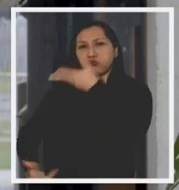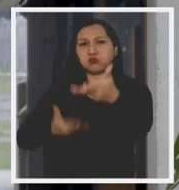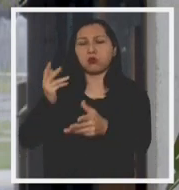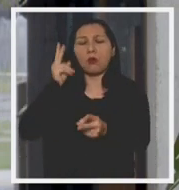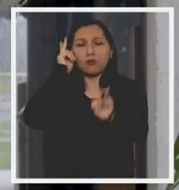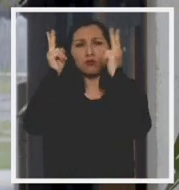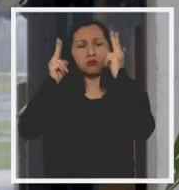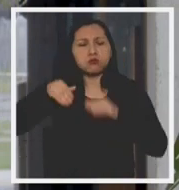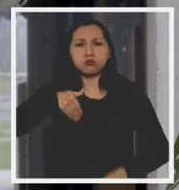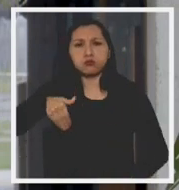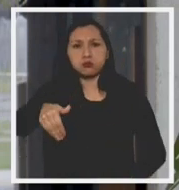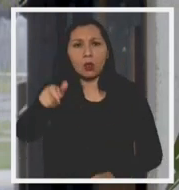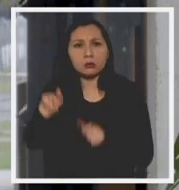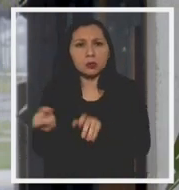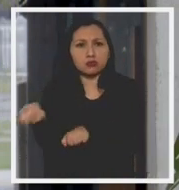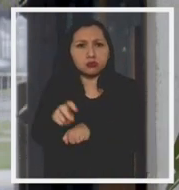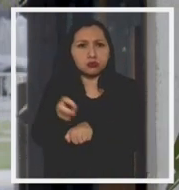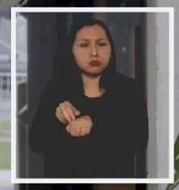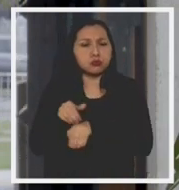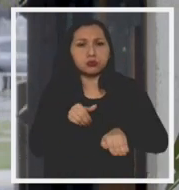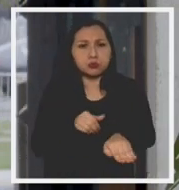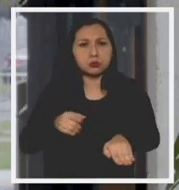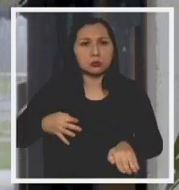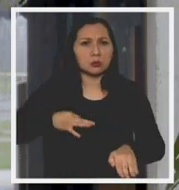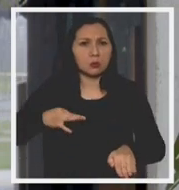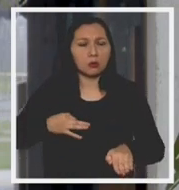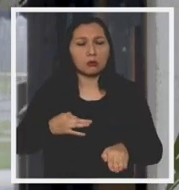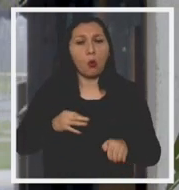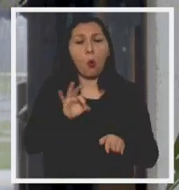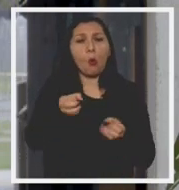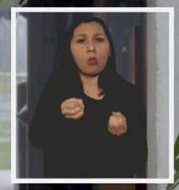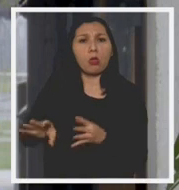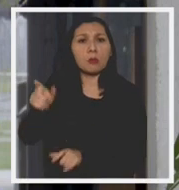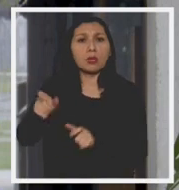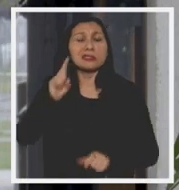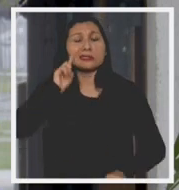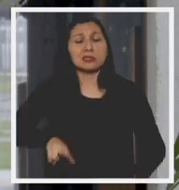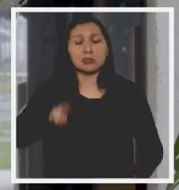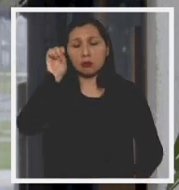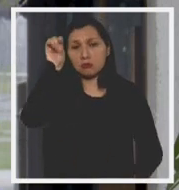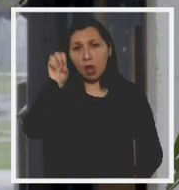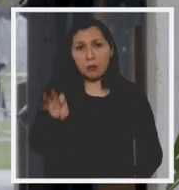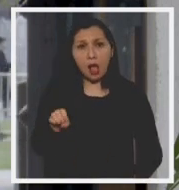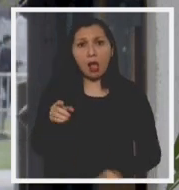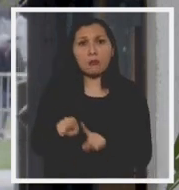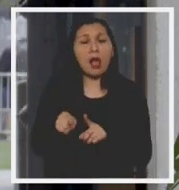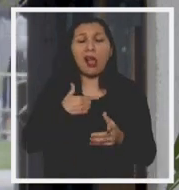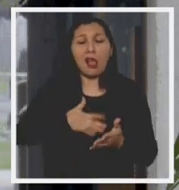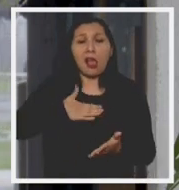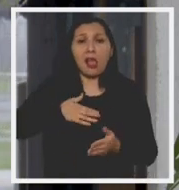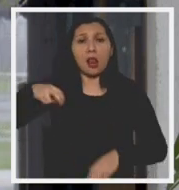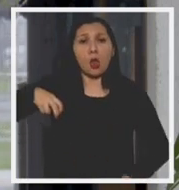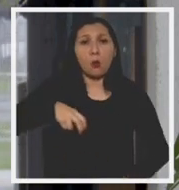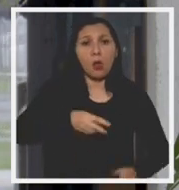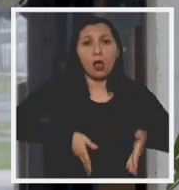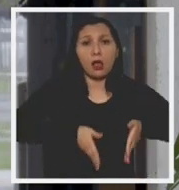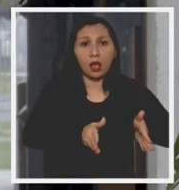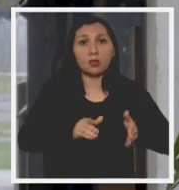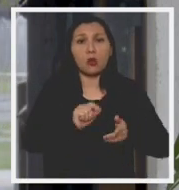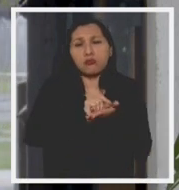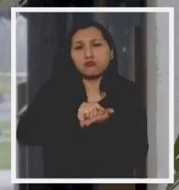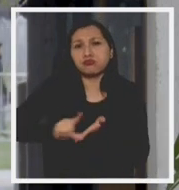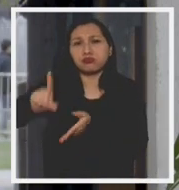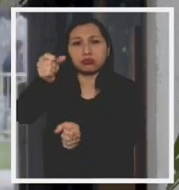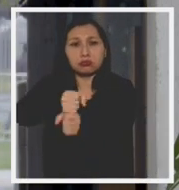se transportan los ciudadanos y ciudadanas o dejando a personas sin semáforos para cruzar la calle o a los emprendedores